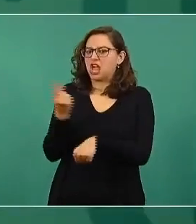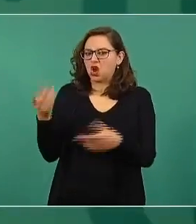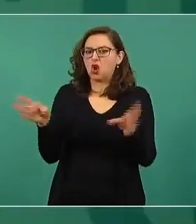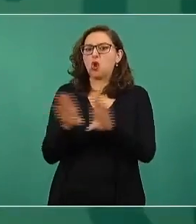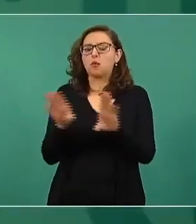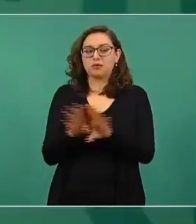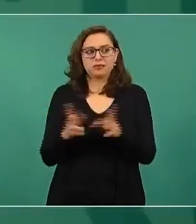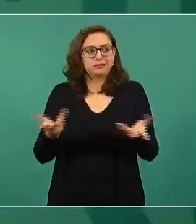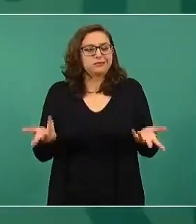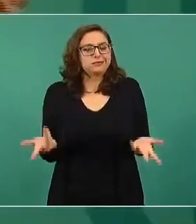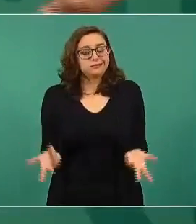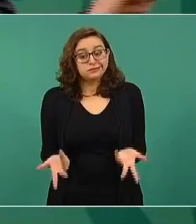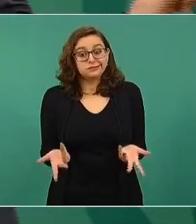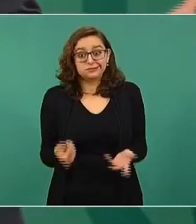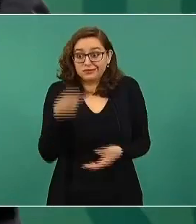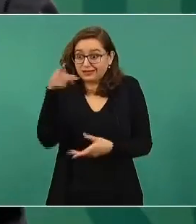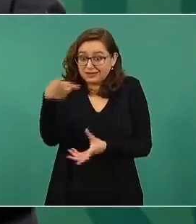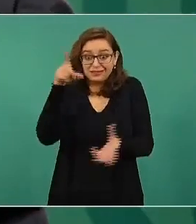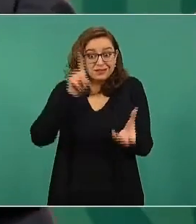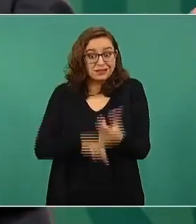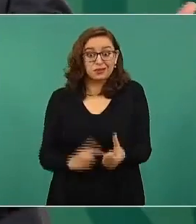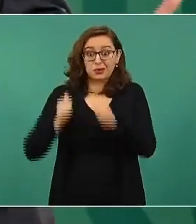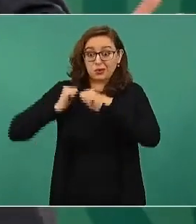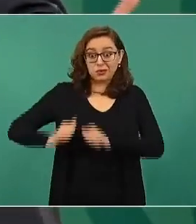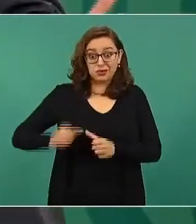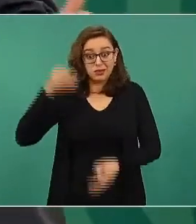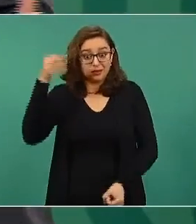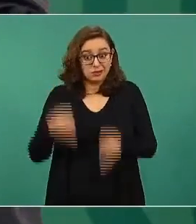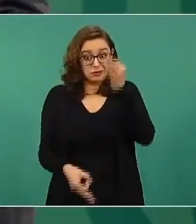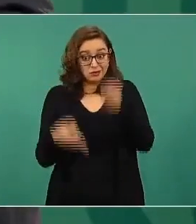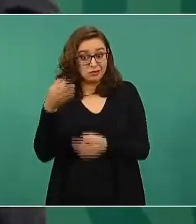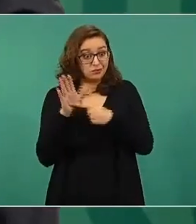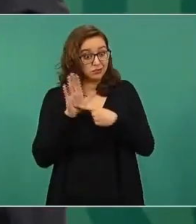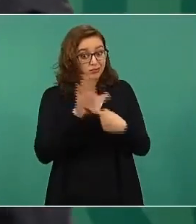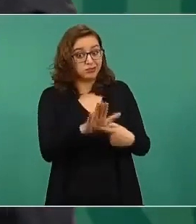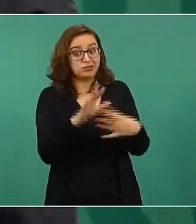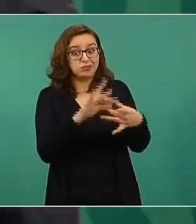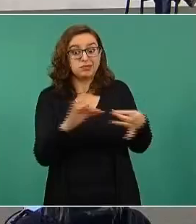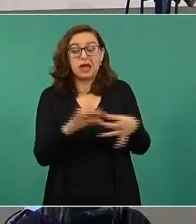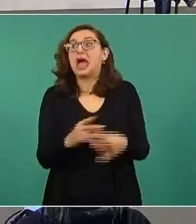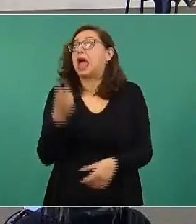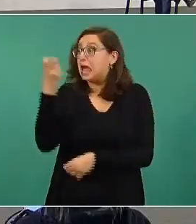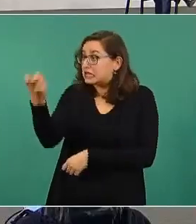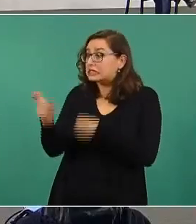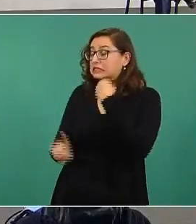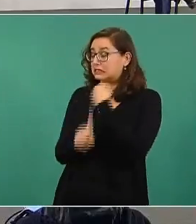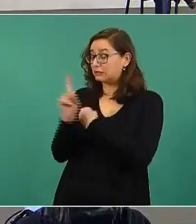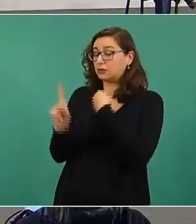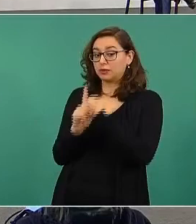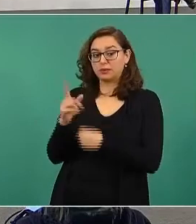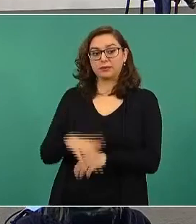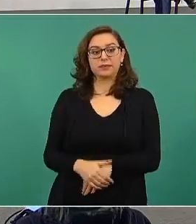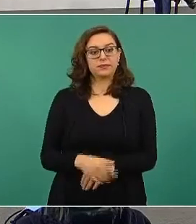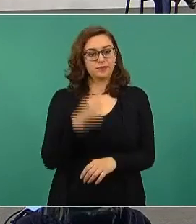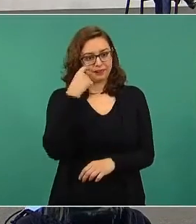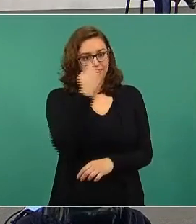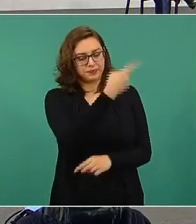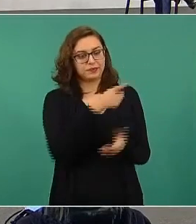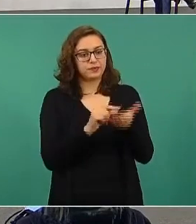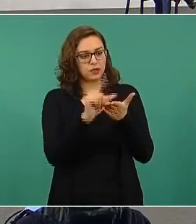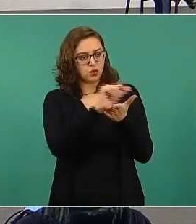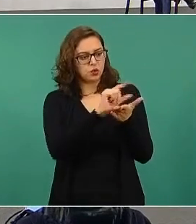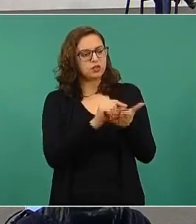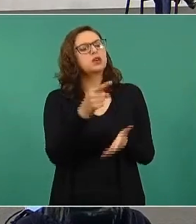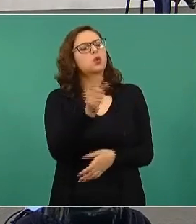le hizo? Pues ya lo estoy explicando. Es que justo ese es el punto. Mira lo que puso. ¿Hace cuándo